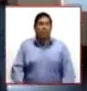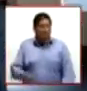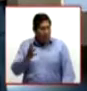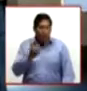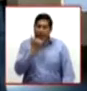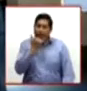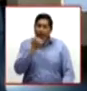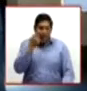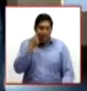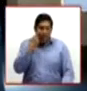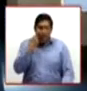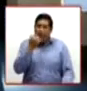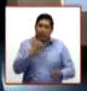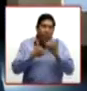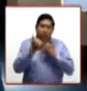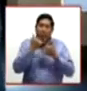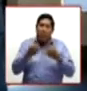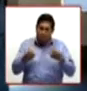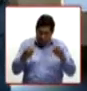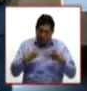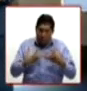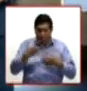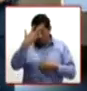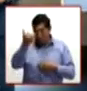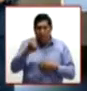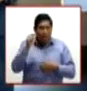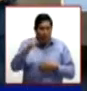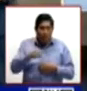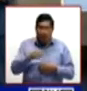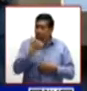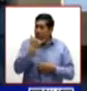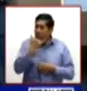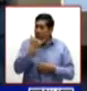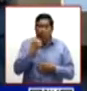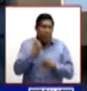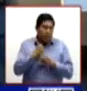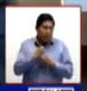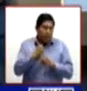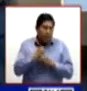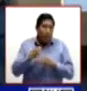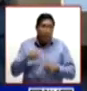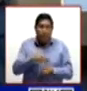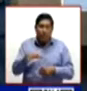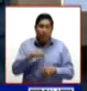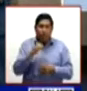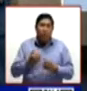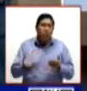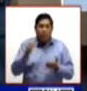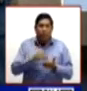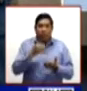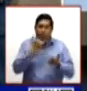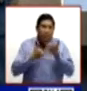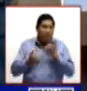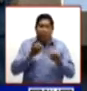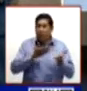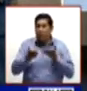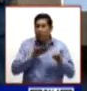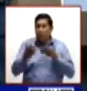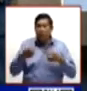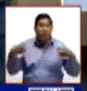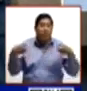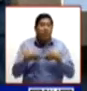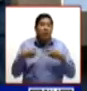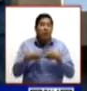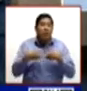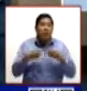Ahora queremos conocer la descripción que nos estabas dando, Héctor Uriarte, porque está ahí, se está trabajando en el lugar para restablecer el servicio de